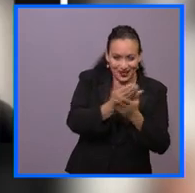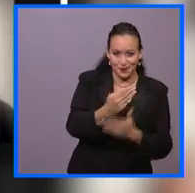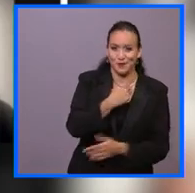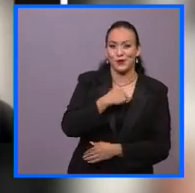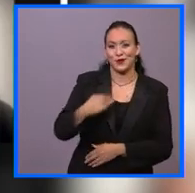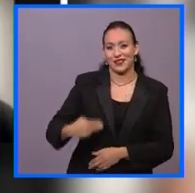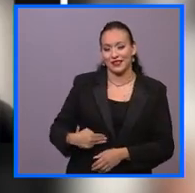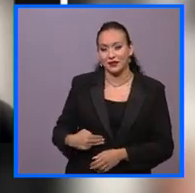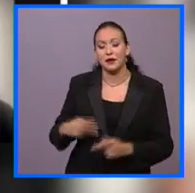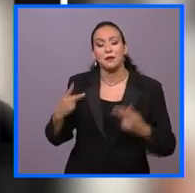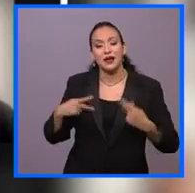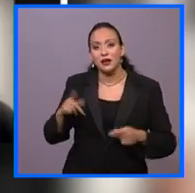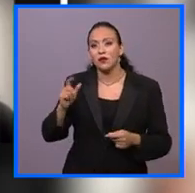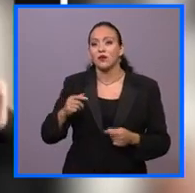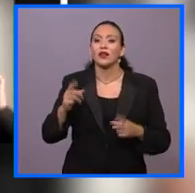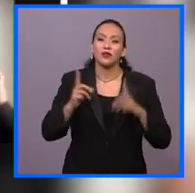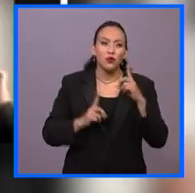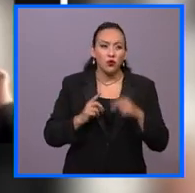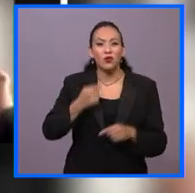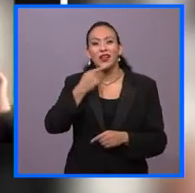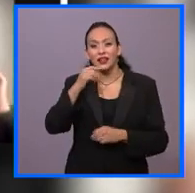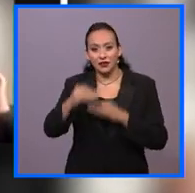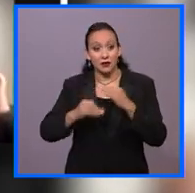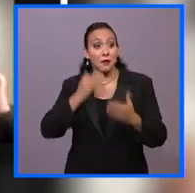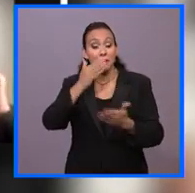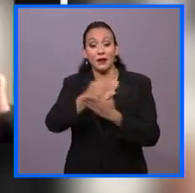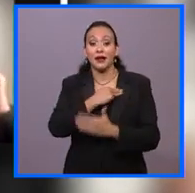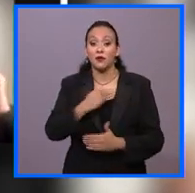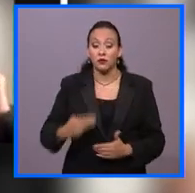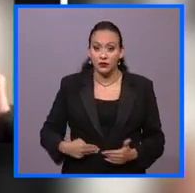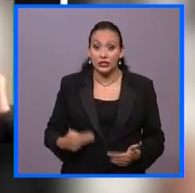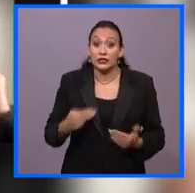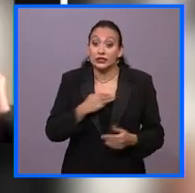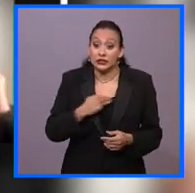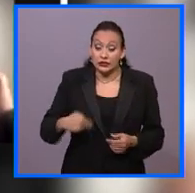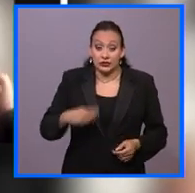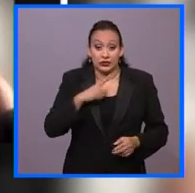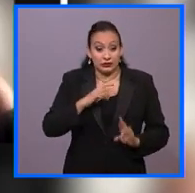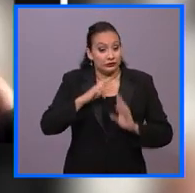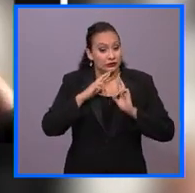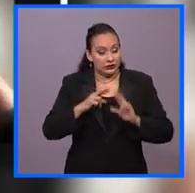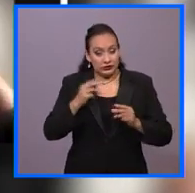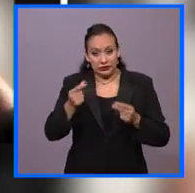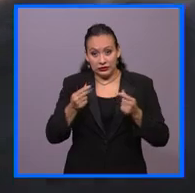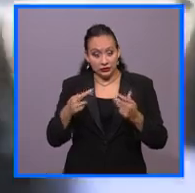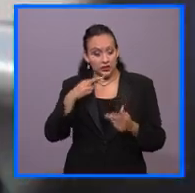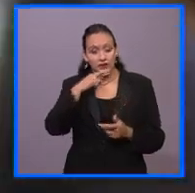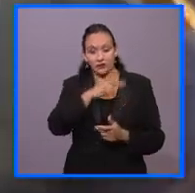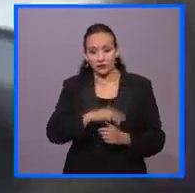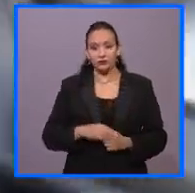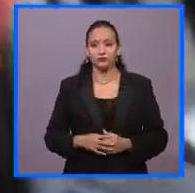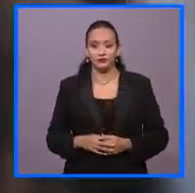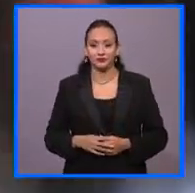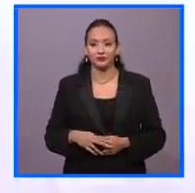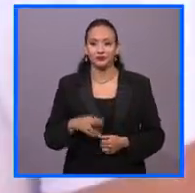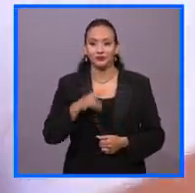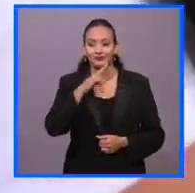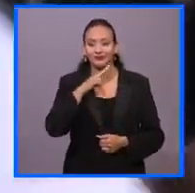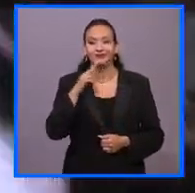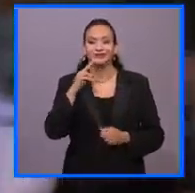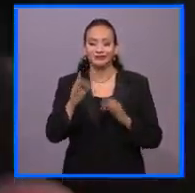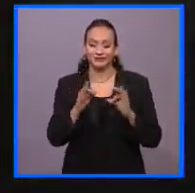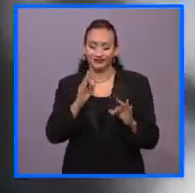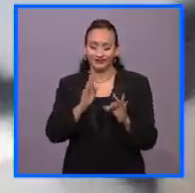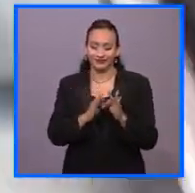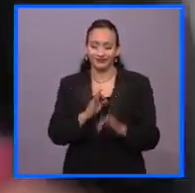los problemas, todos los reclamos y todas las soluciones se le exigen al nivel más próximo, al nivel municipal. Para el canal del Poder Judicial